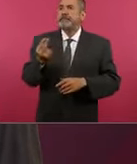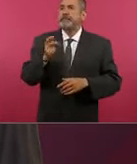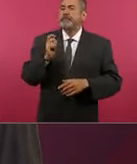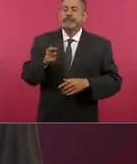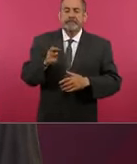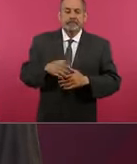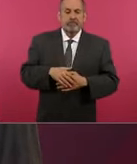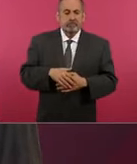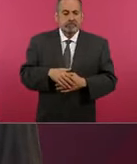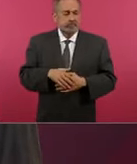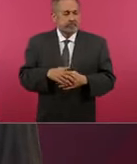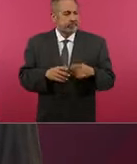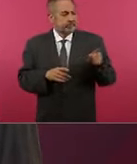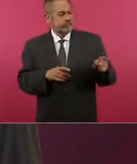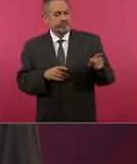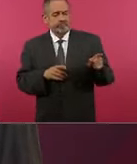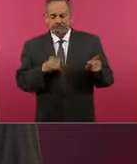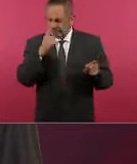cara dura